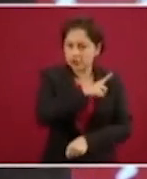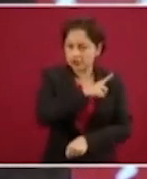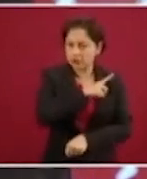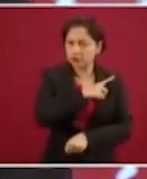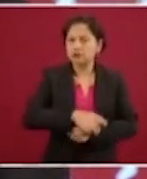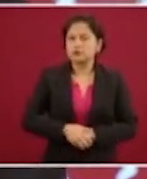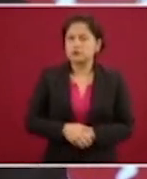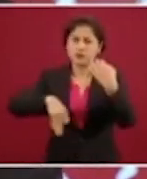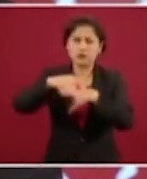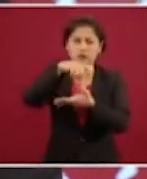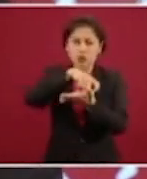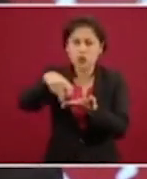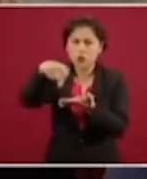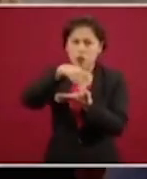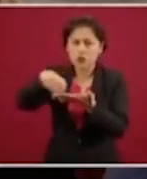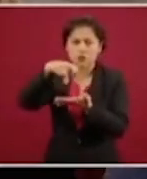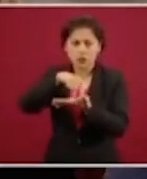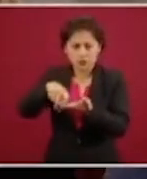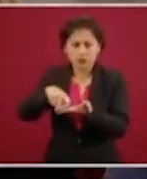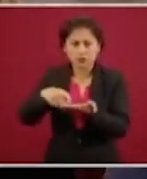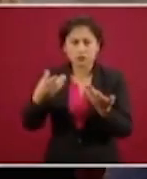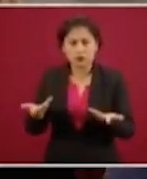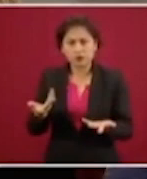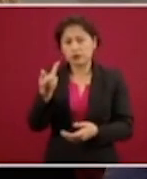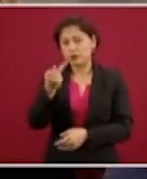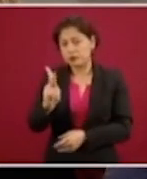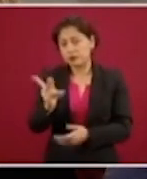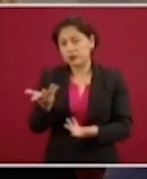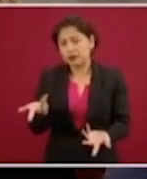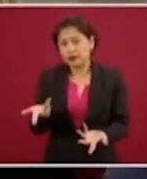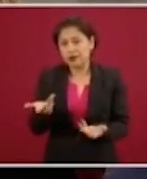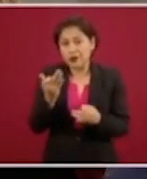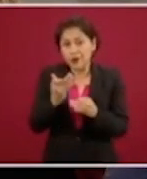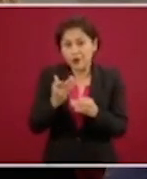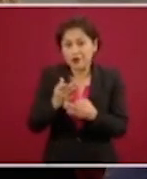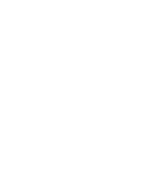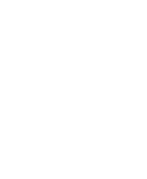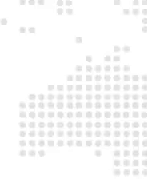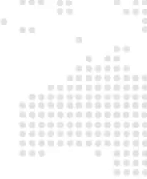países del mundo están comprando. Desgraciadamente, como dije hace un momento, pues todos al mismo tiempo, o casi.